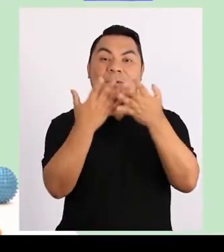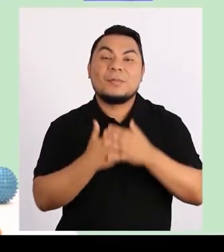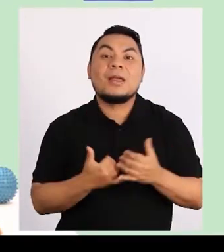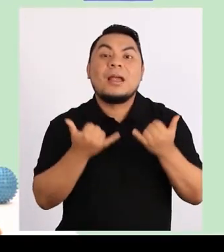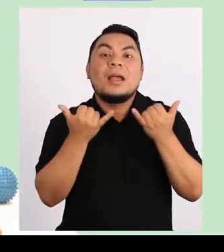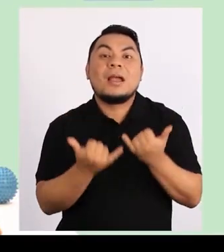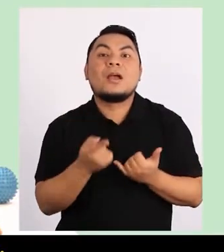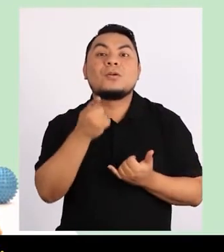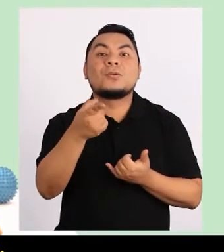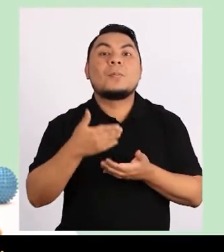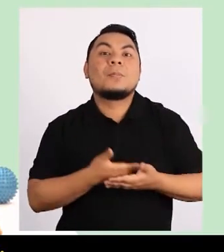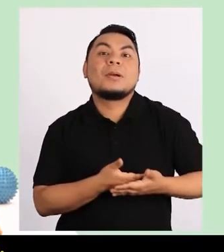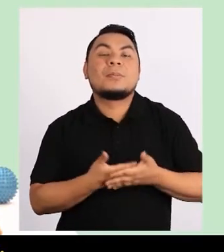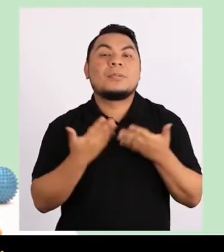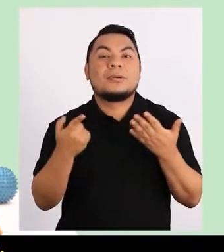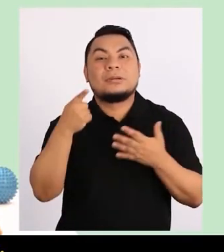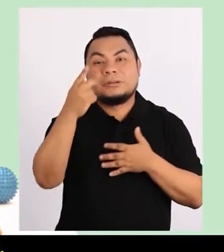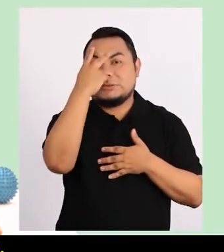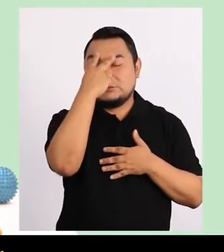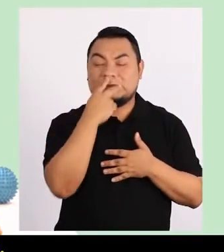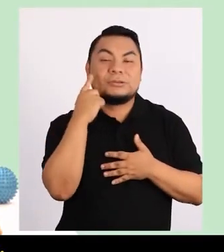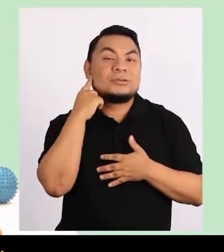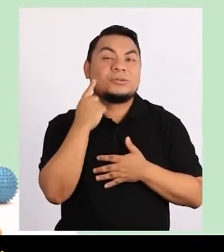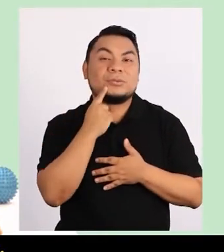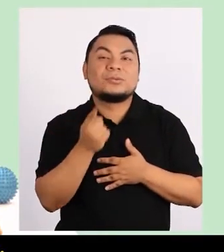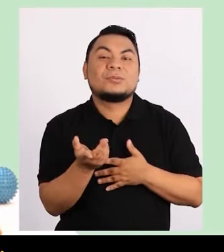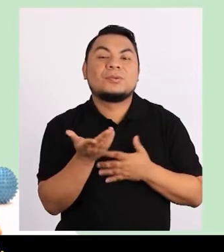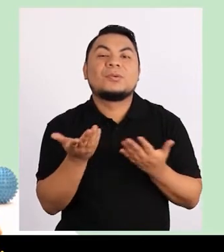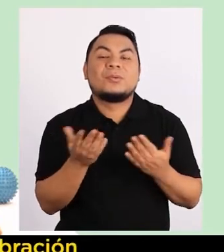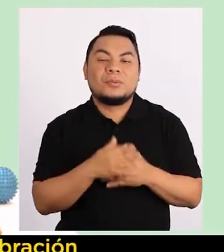Bien, ahora, si su bebé presenta sordoceguera,